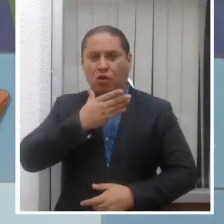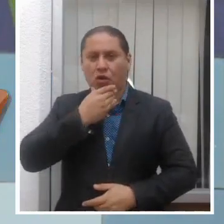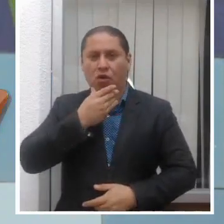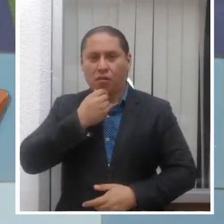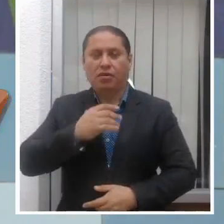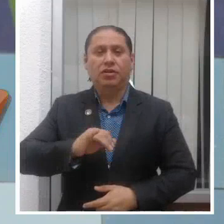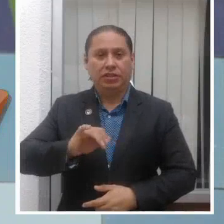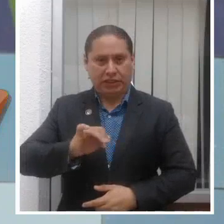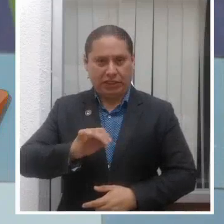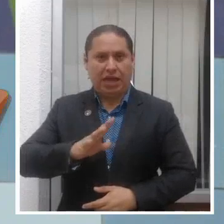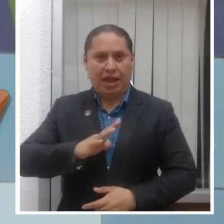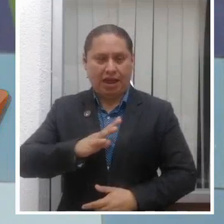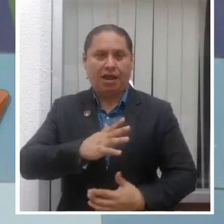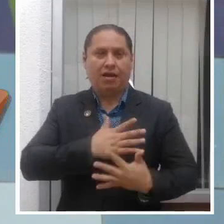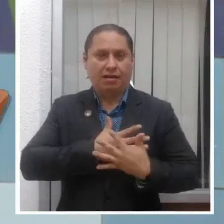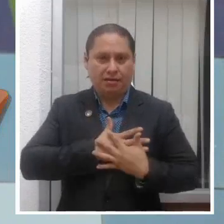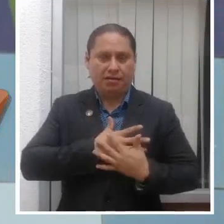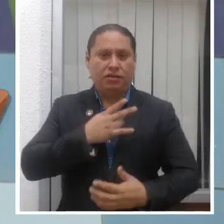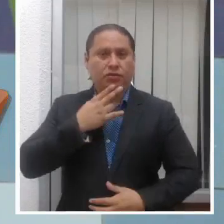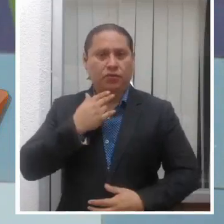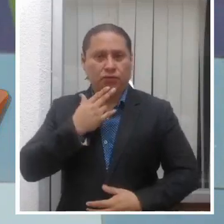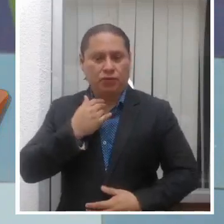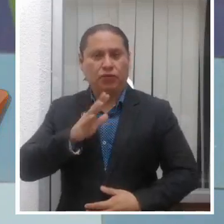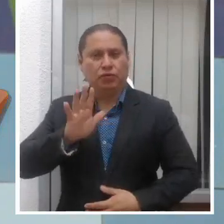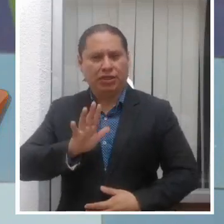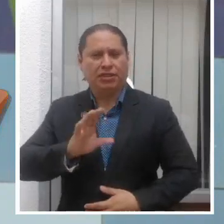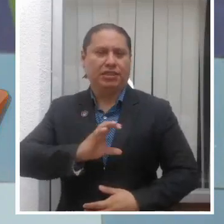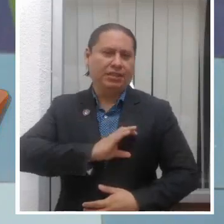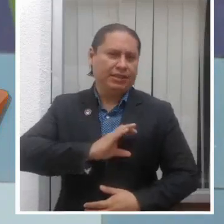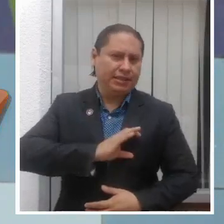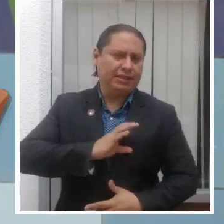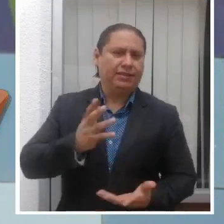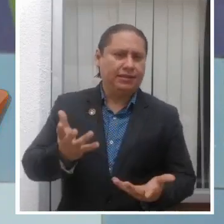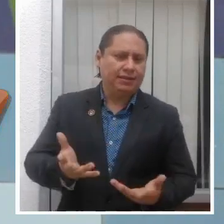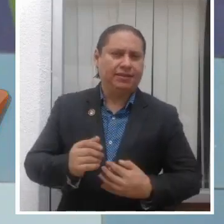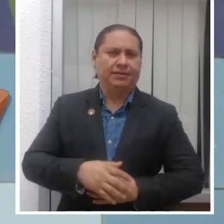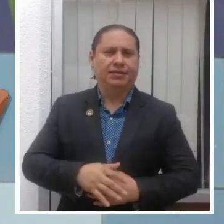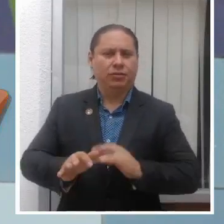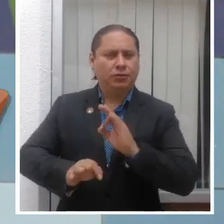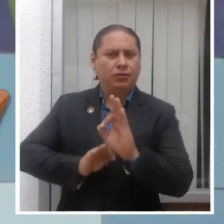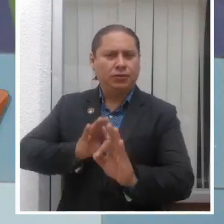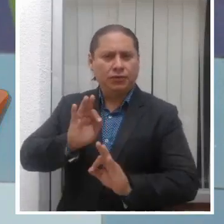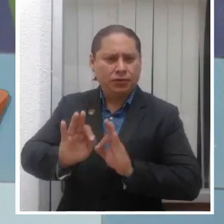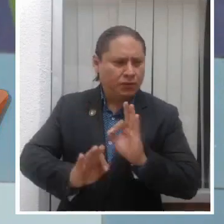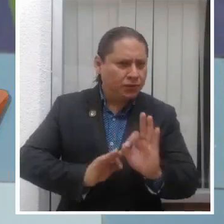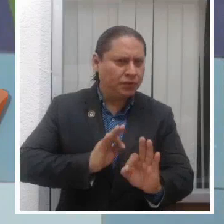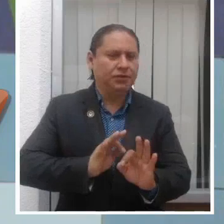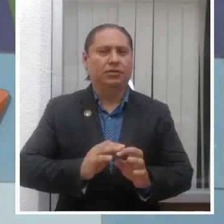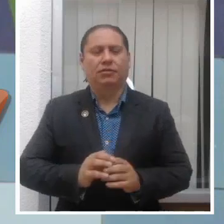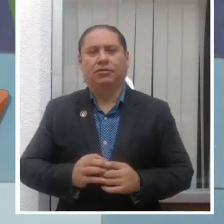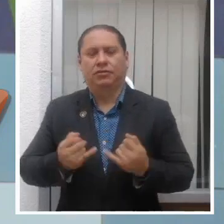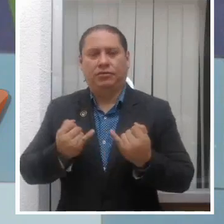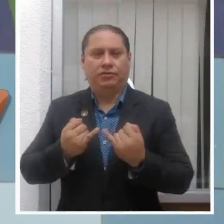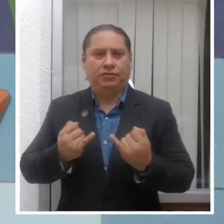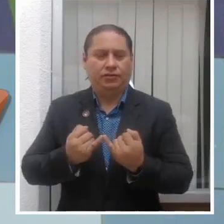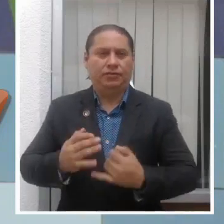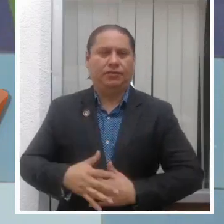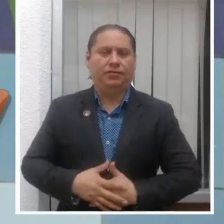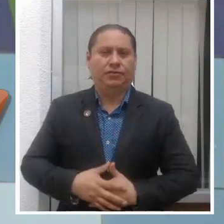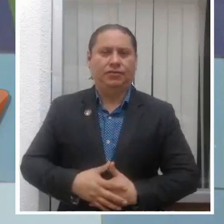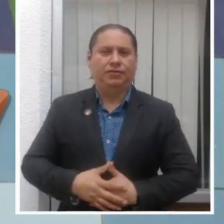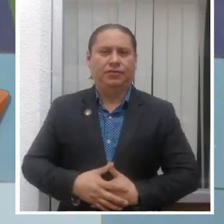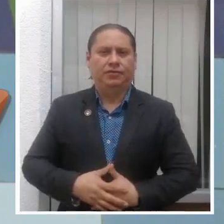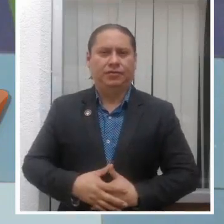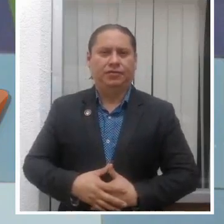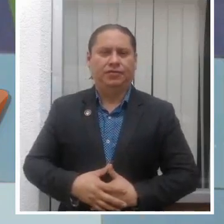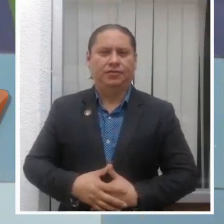son amorosos, son dulces, son cariñosos y también que